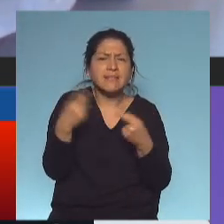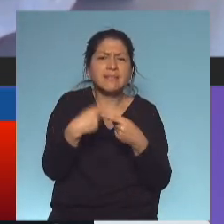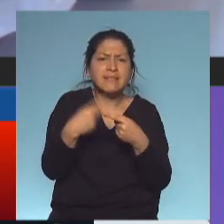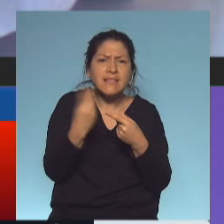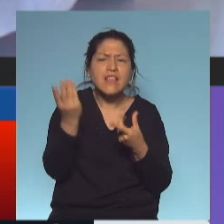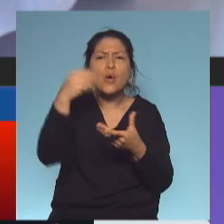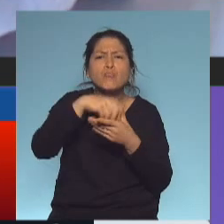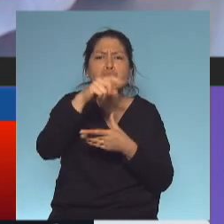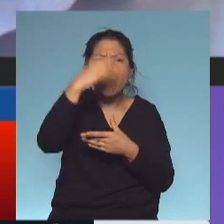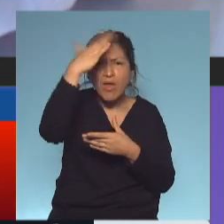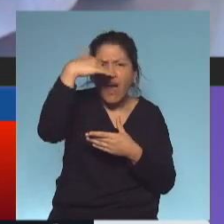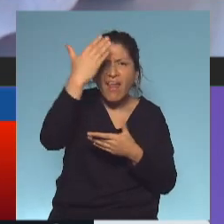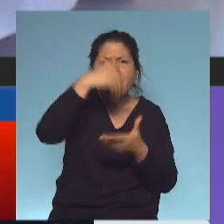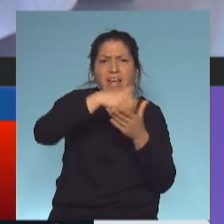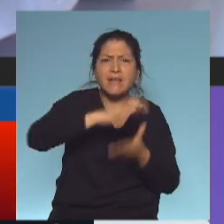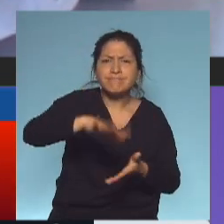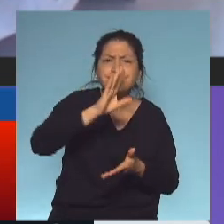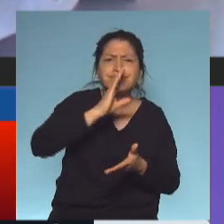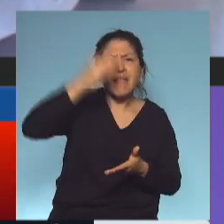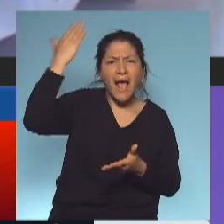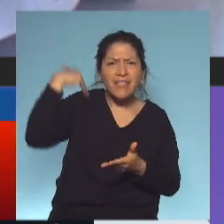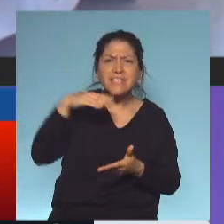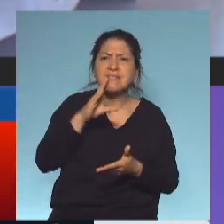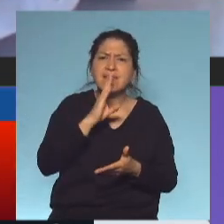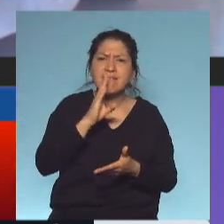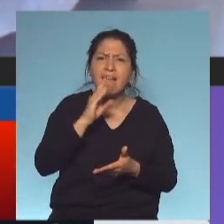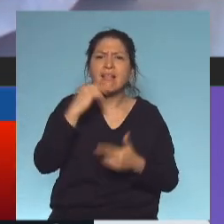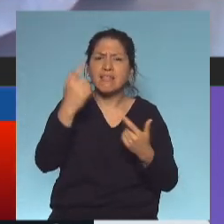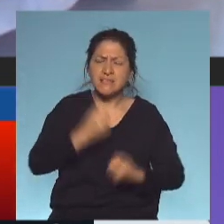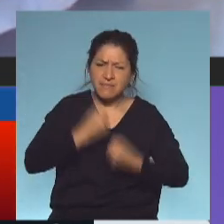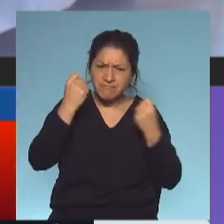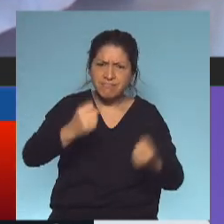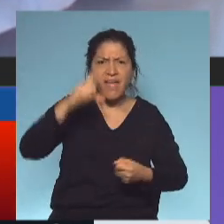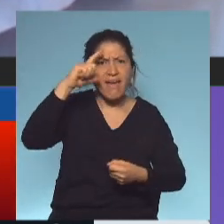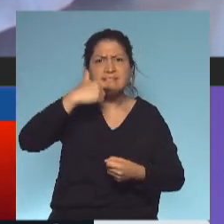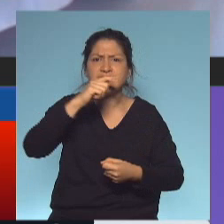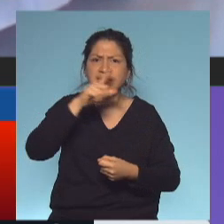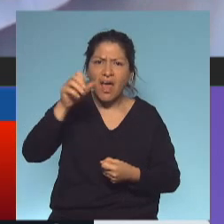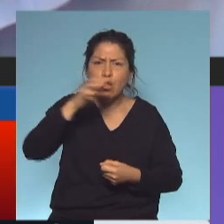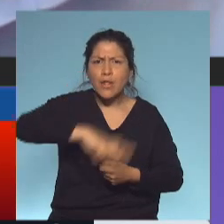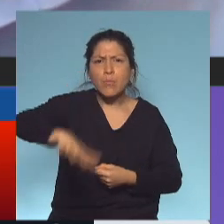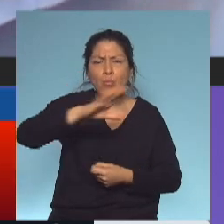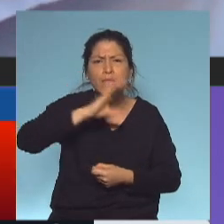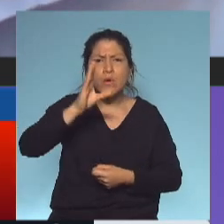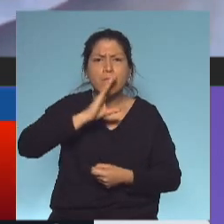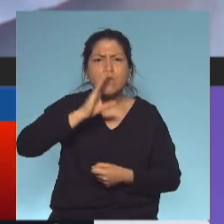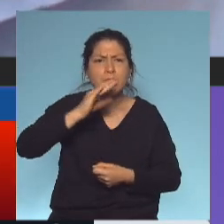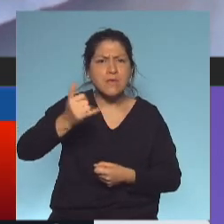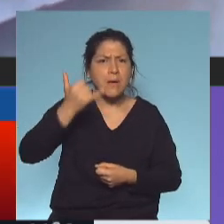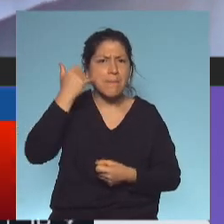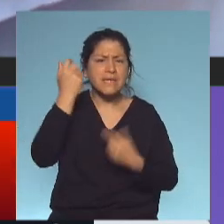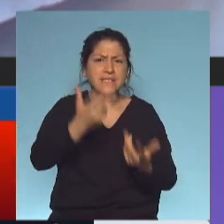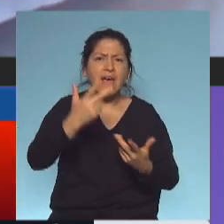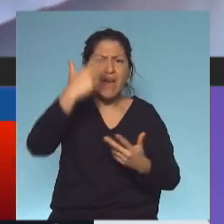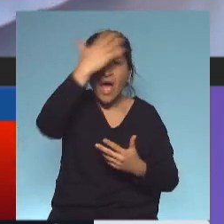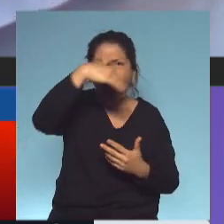Israel. Al mismo tiempo, Israel hace un par de años se declaró Estado del pueblo judío, dejó de considerar al árabe como una lengua